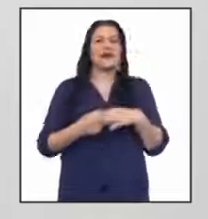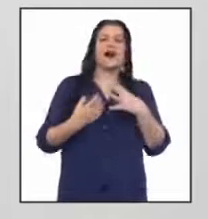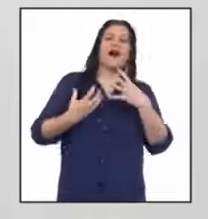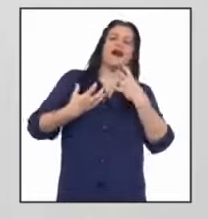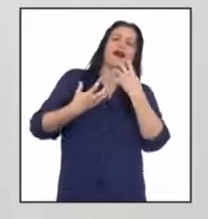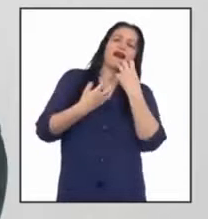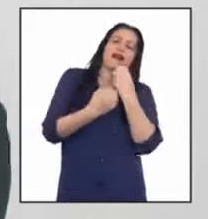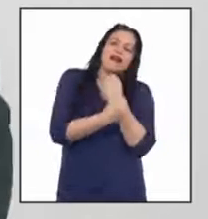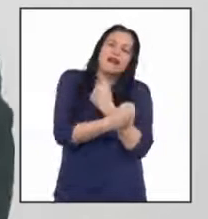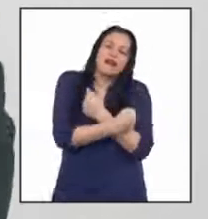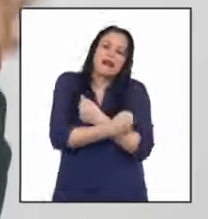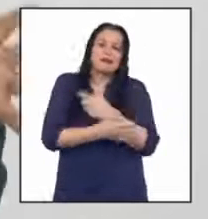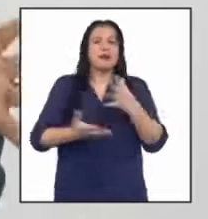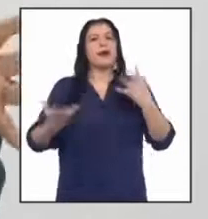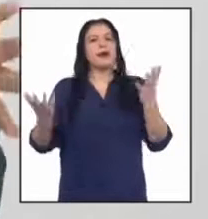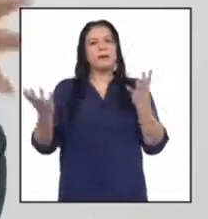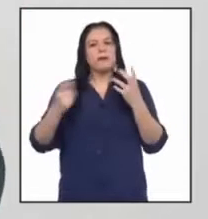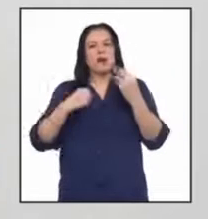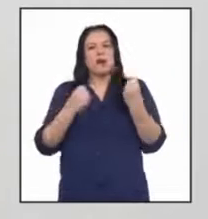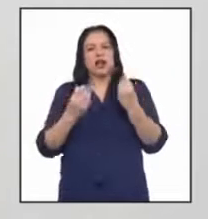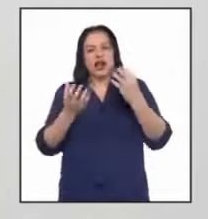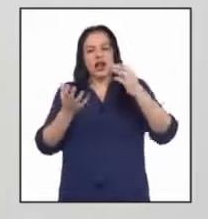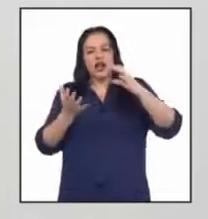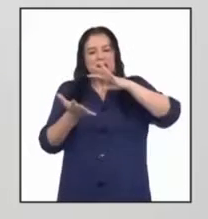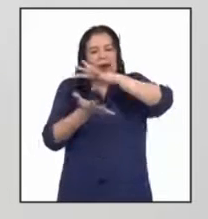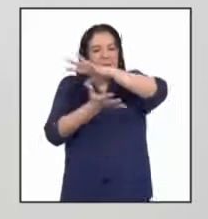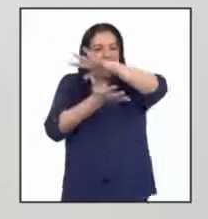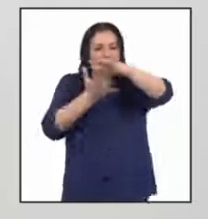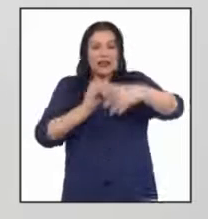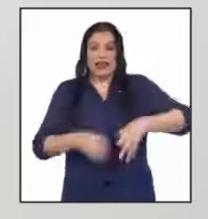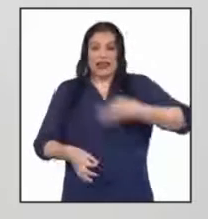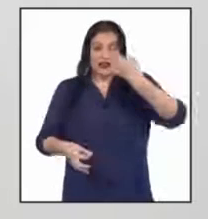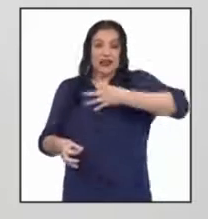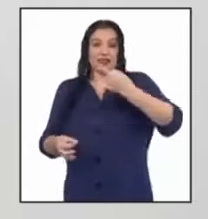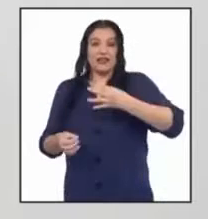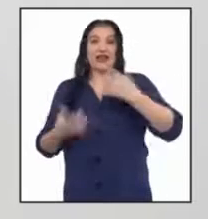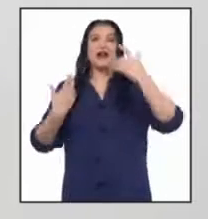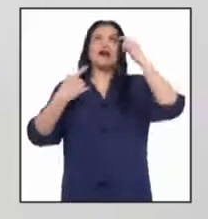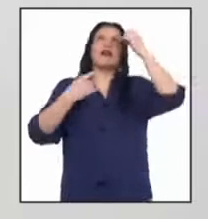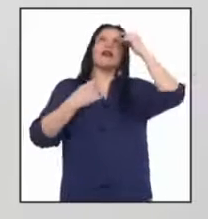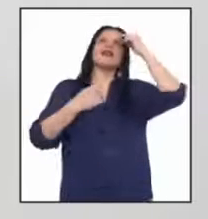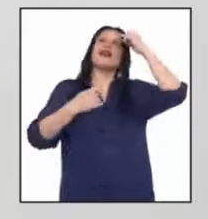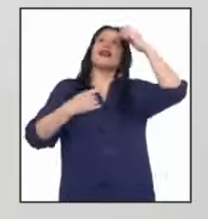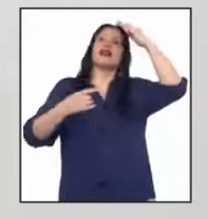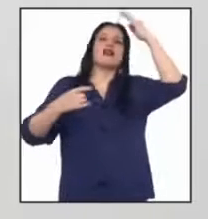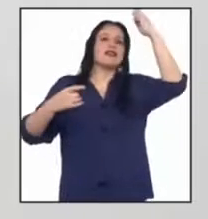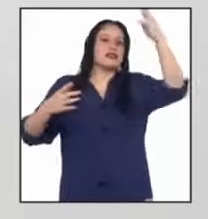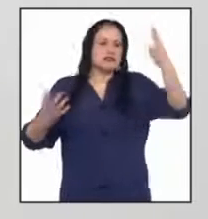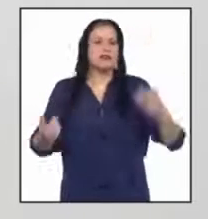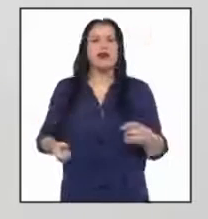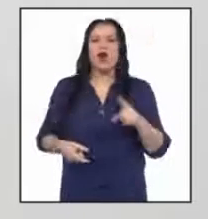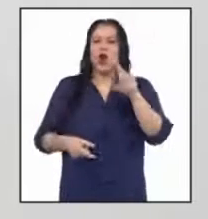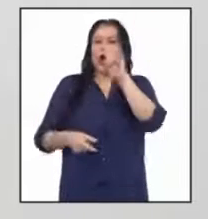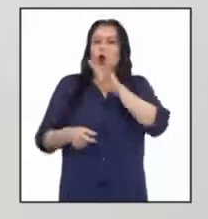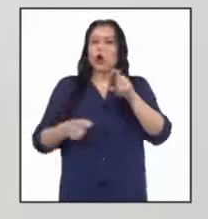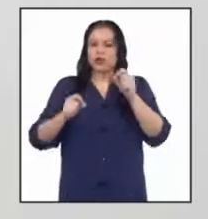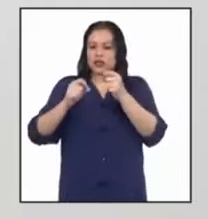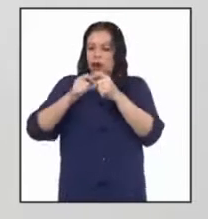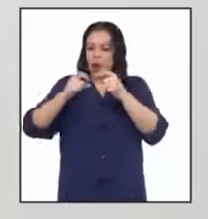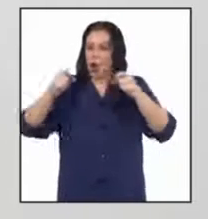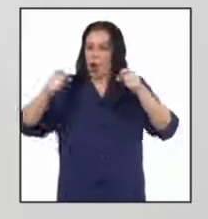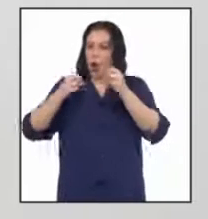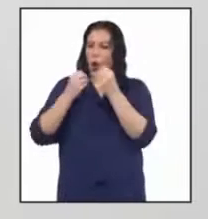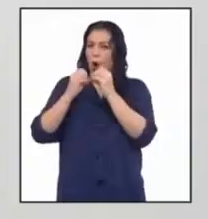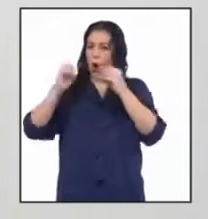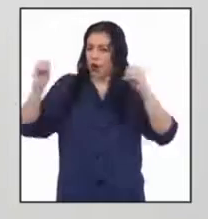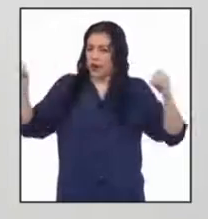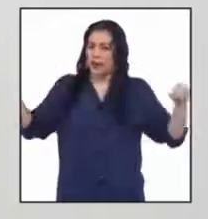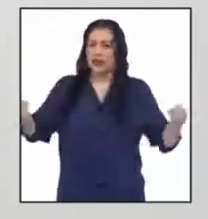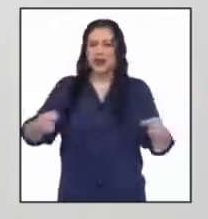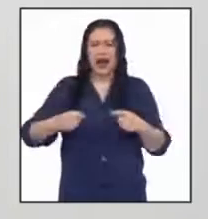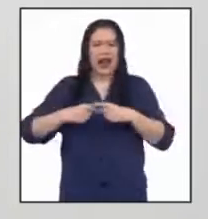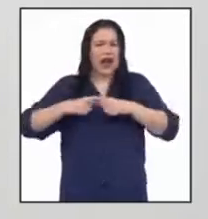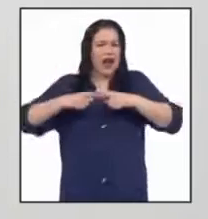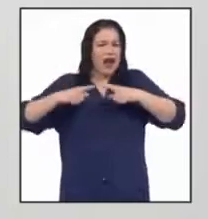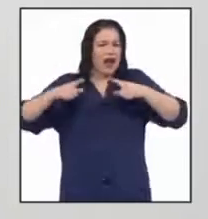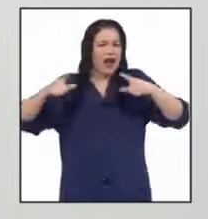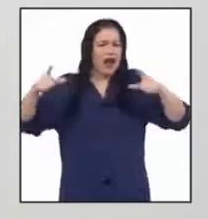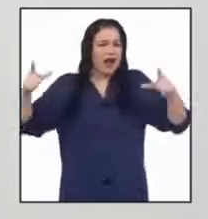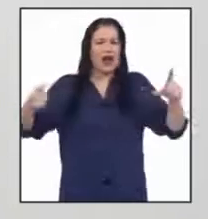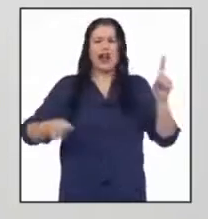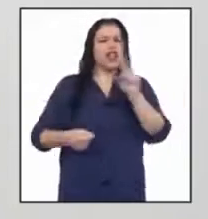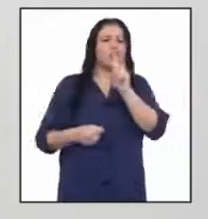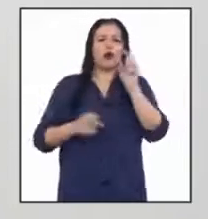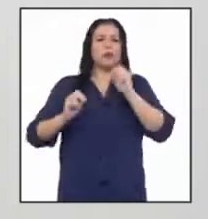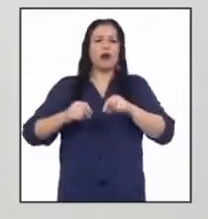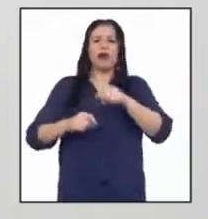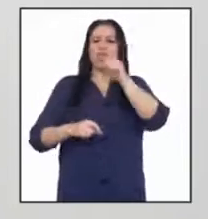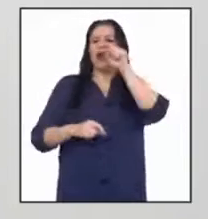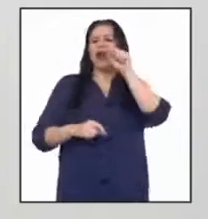que mezcla la fantasía con la realidad. Suele utilizar oraciones bastante largas y evita el uso de signos de